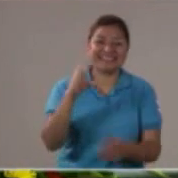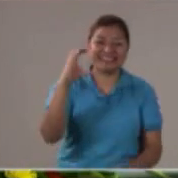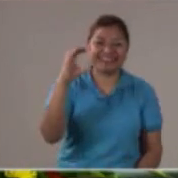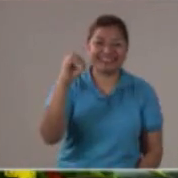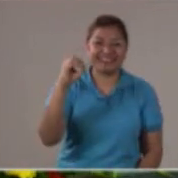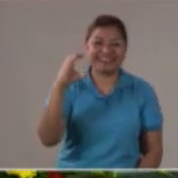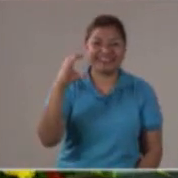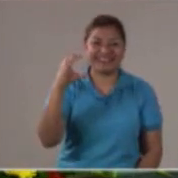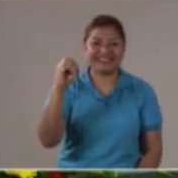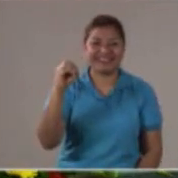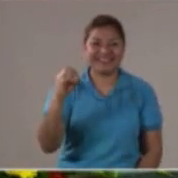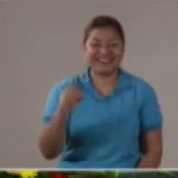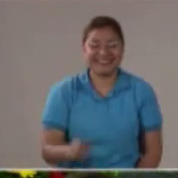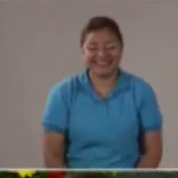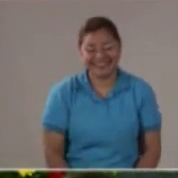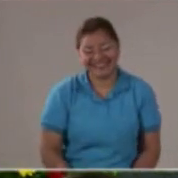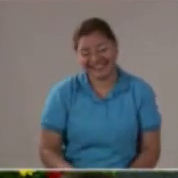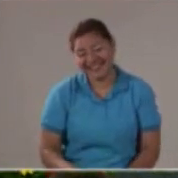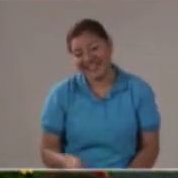Sí, pero en bolsa, le dijo él.